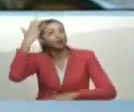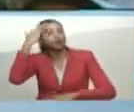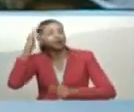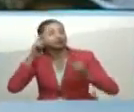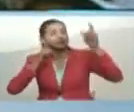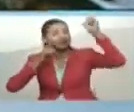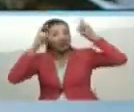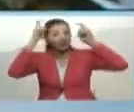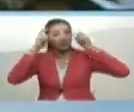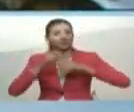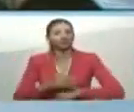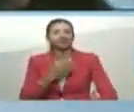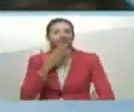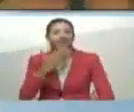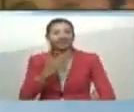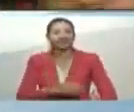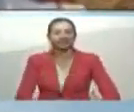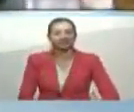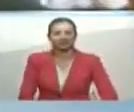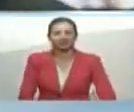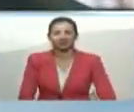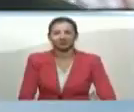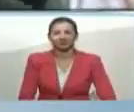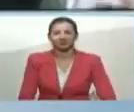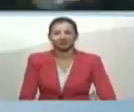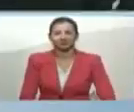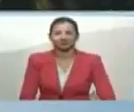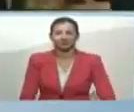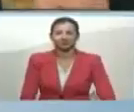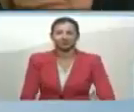comandante Chávez. Gracias.